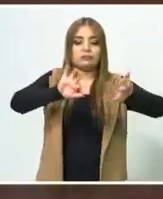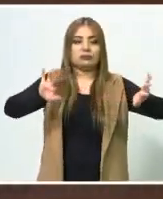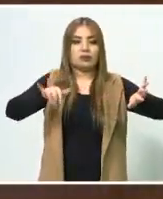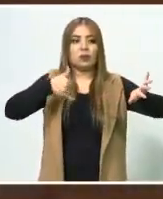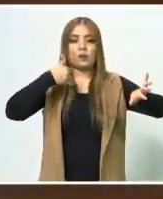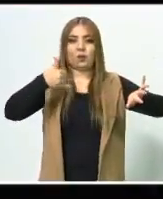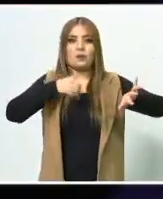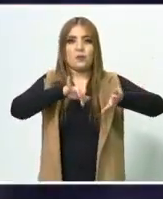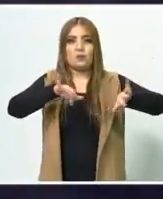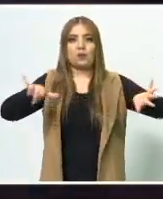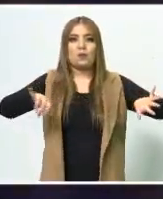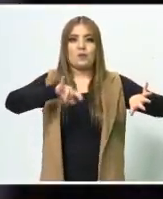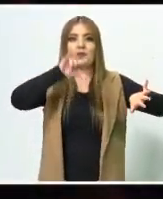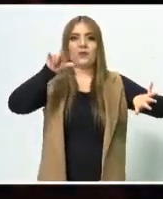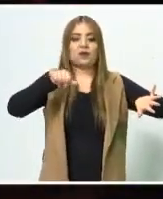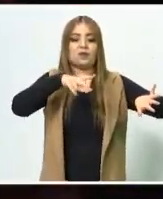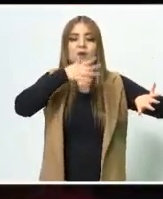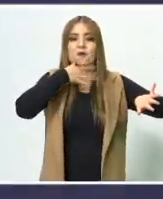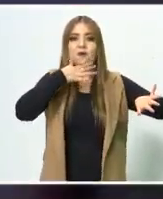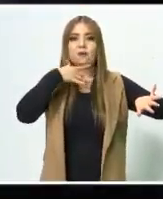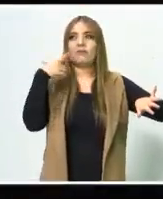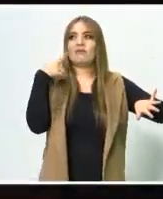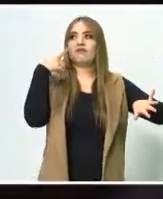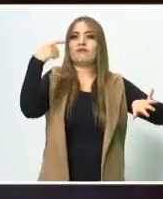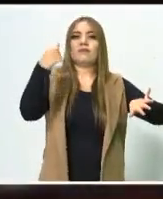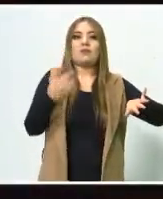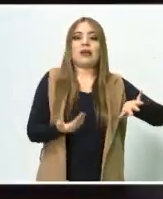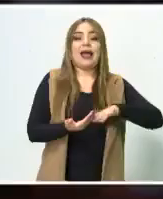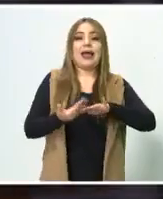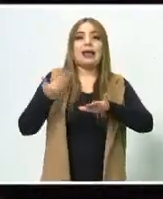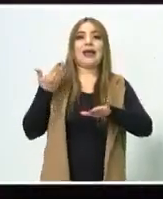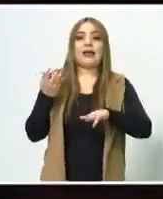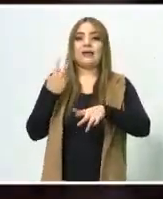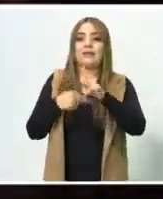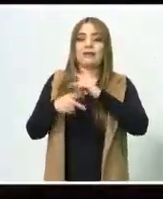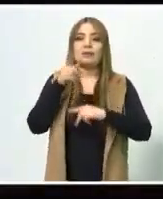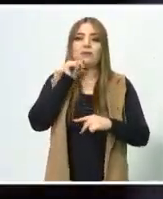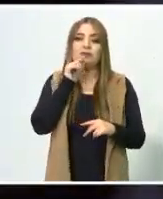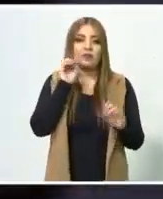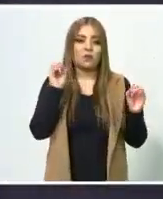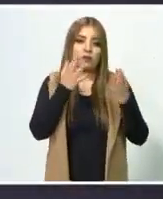posteriormente el atacante escapó antes de que llegaran las patrullas, por lo que no hubo detenidos.